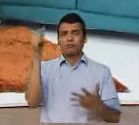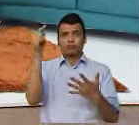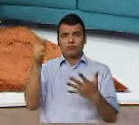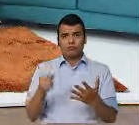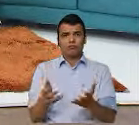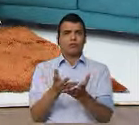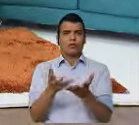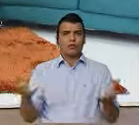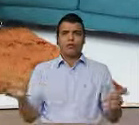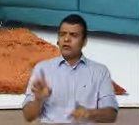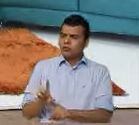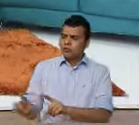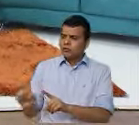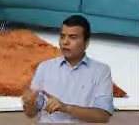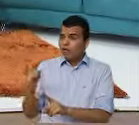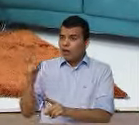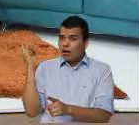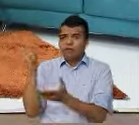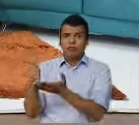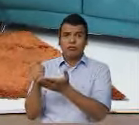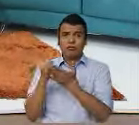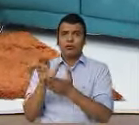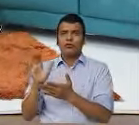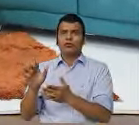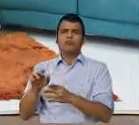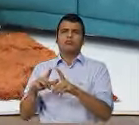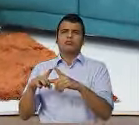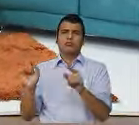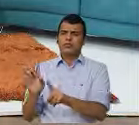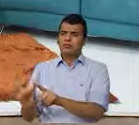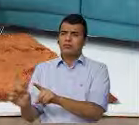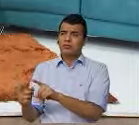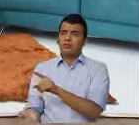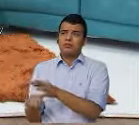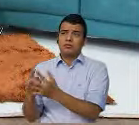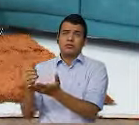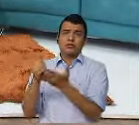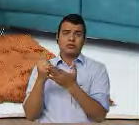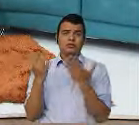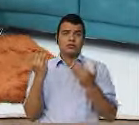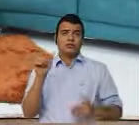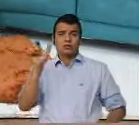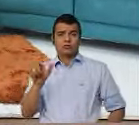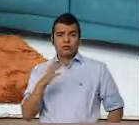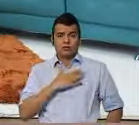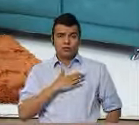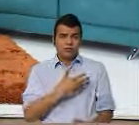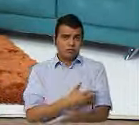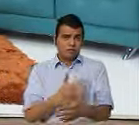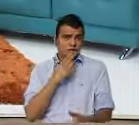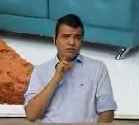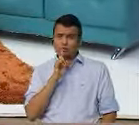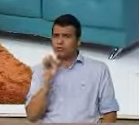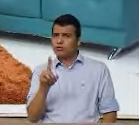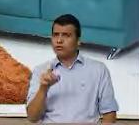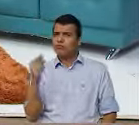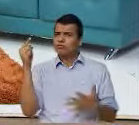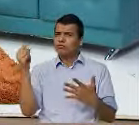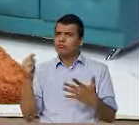naturales sirven o son de bien pues para una persona diabética y cuáles o en